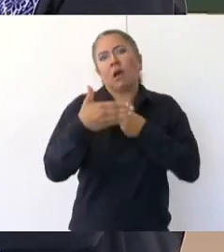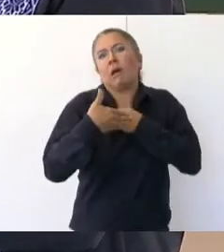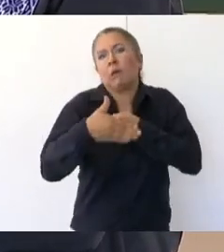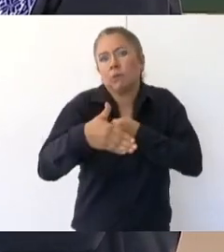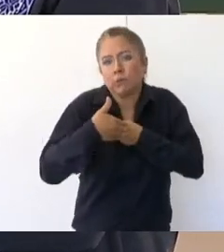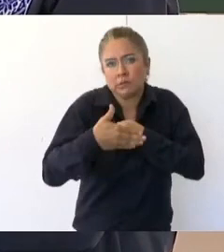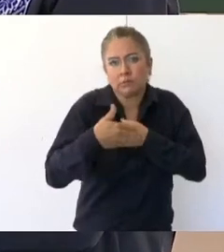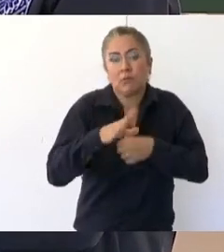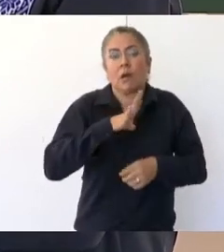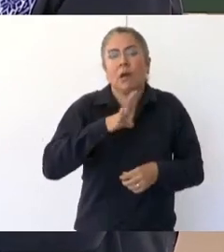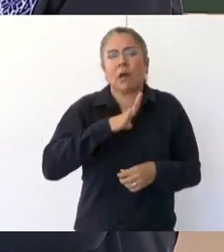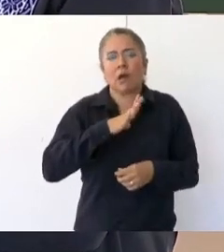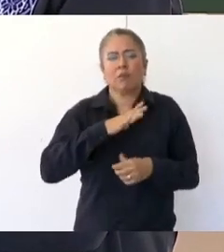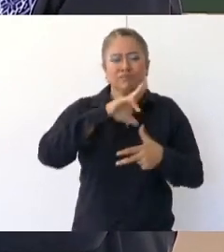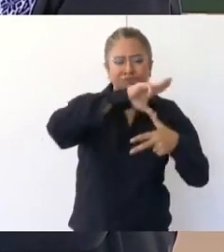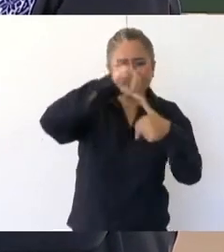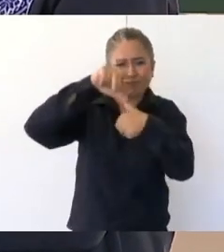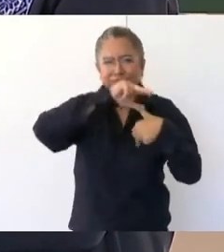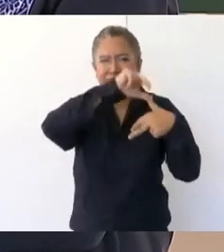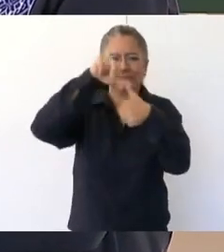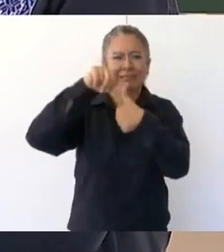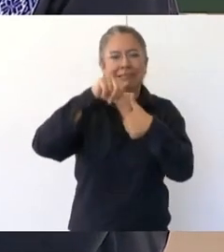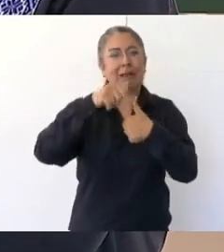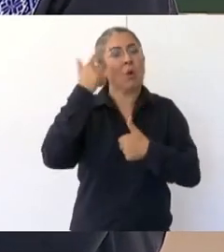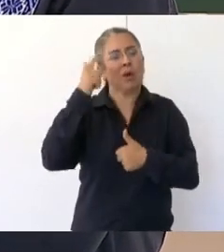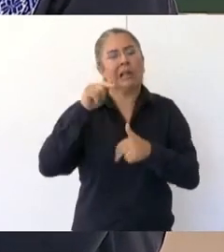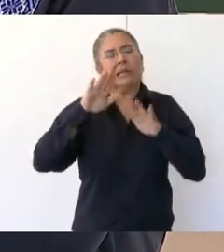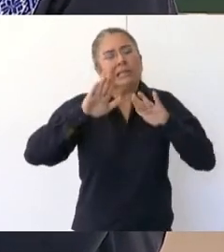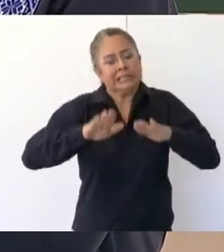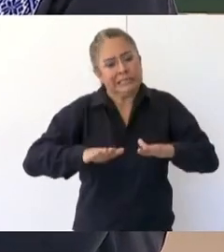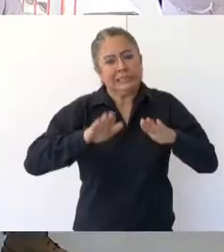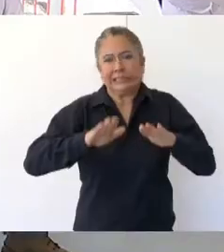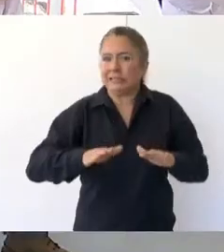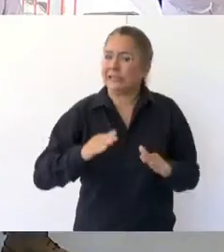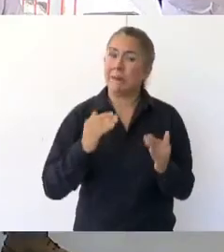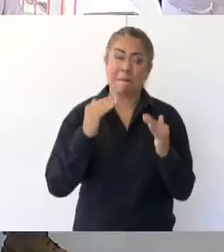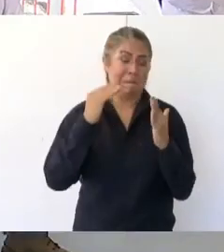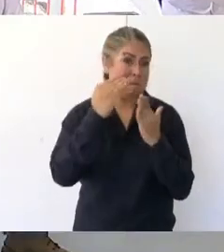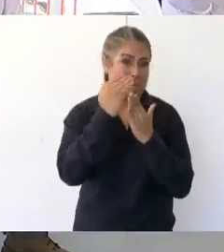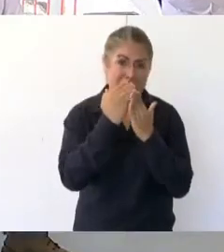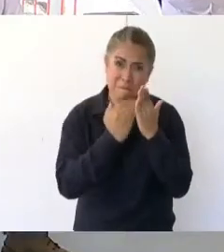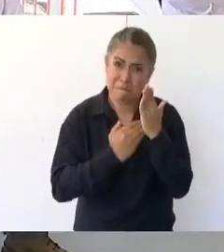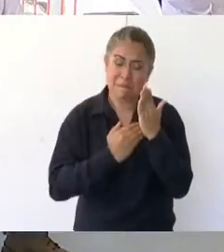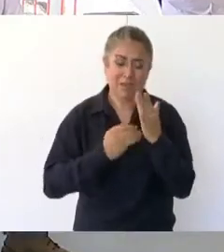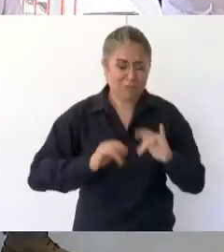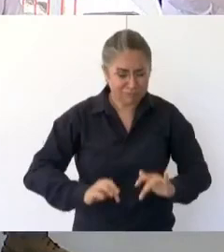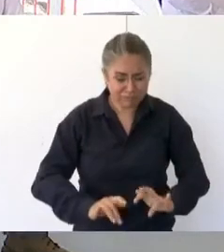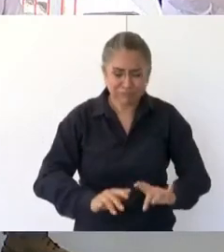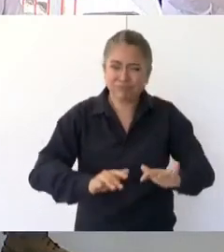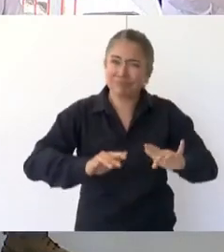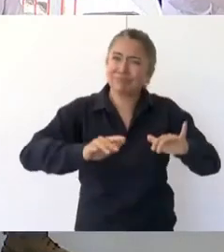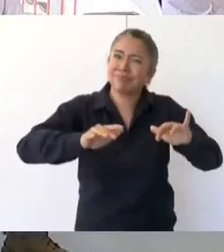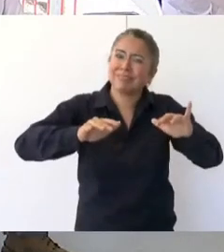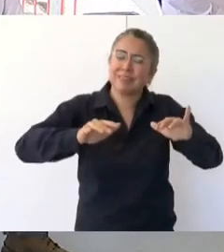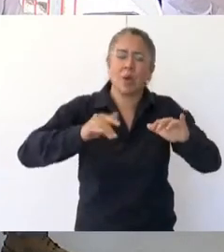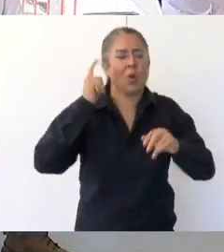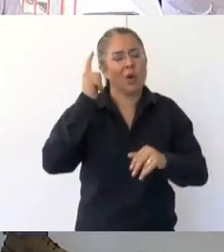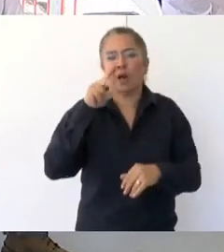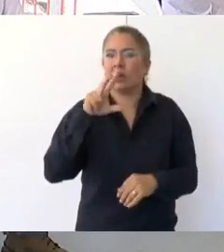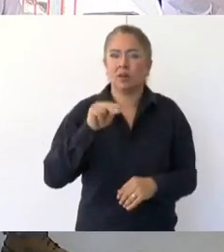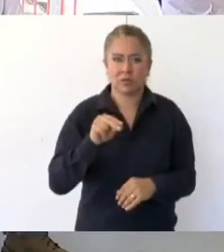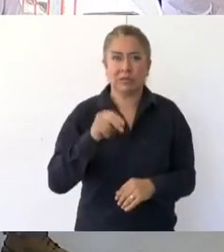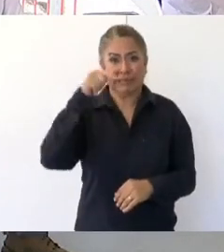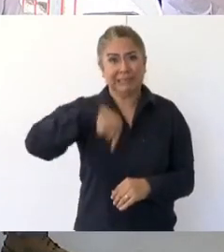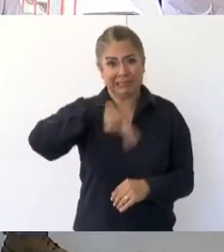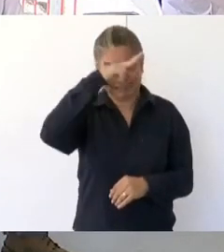se han padecido aquí en Nayarit y que salgamos bien, porque la política tiene